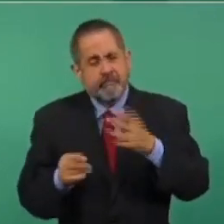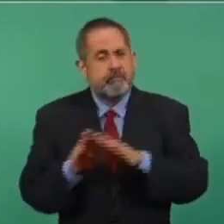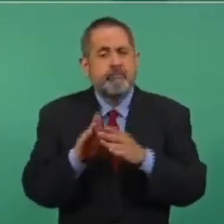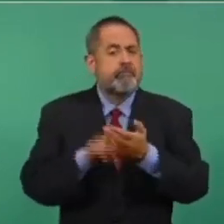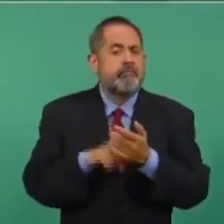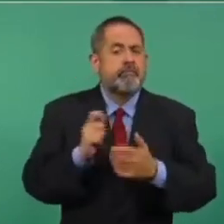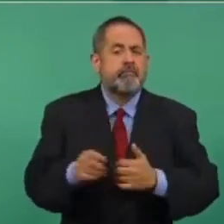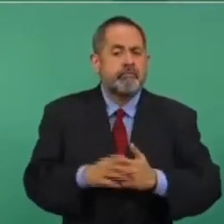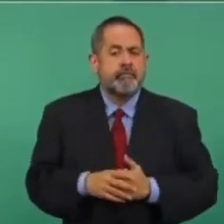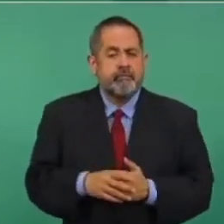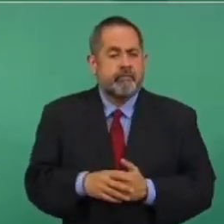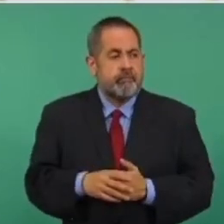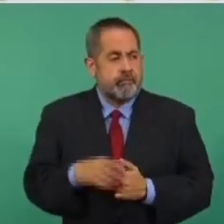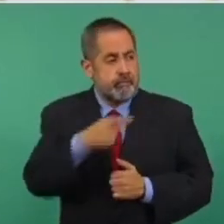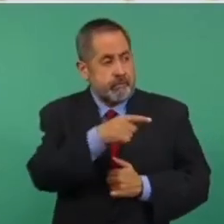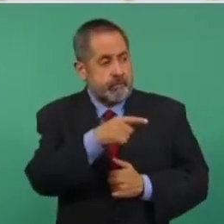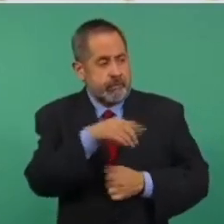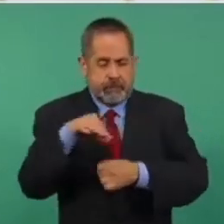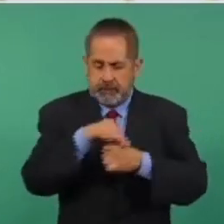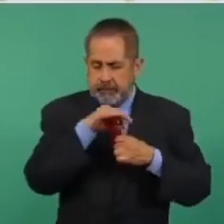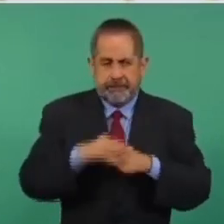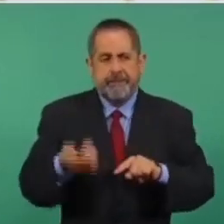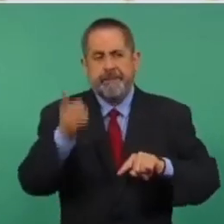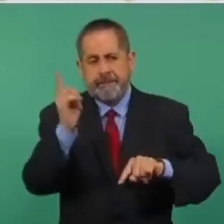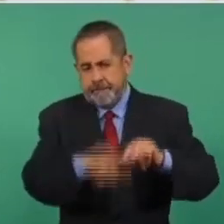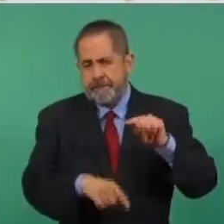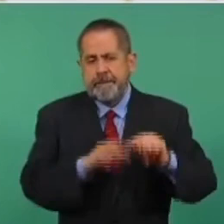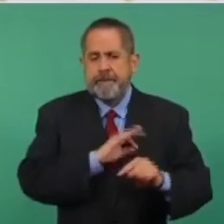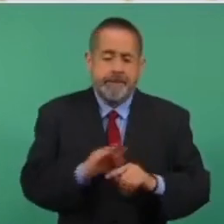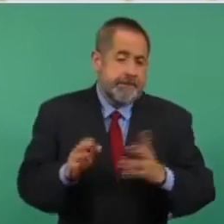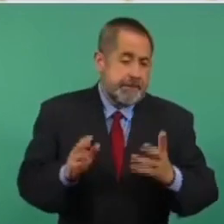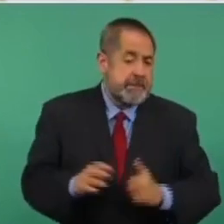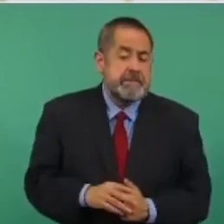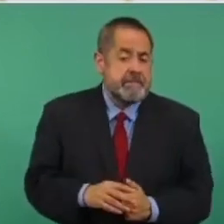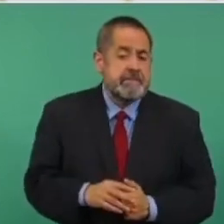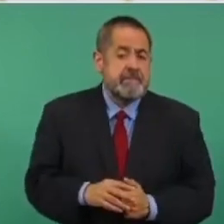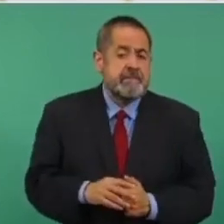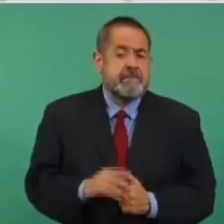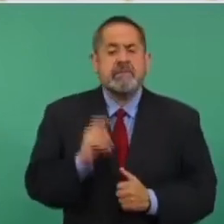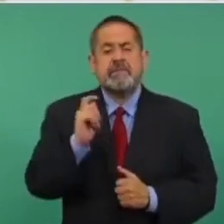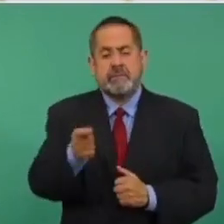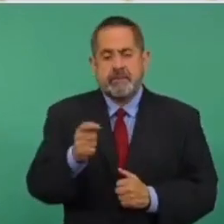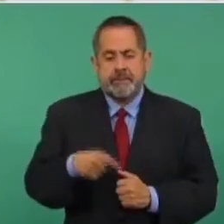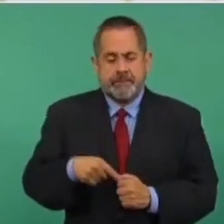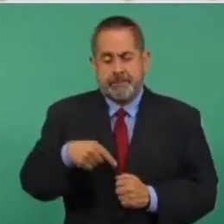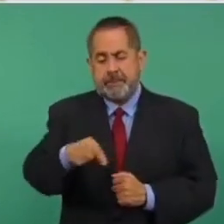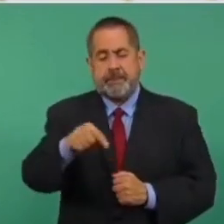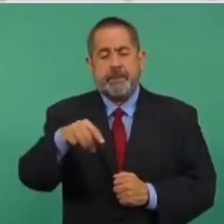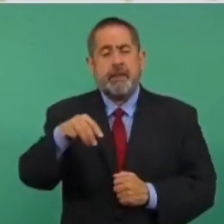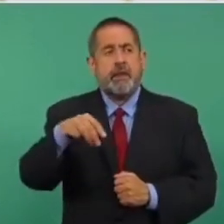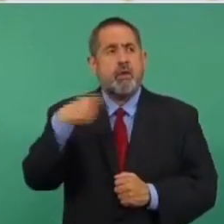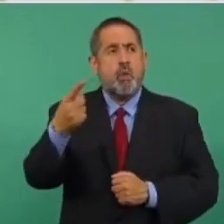de la revocación del mandato. Entonces, a finales de marzo